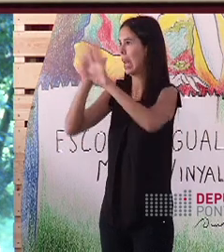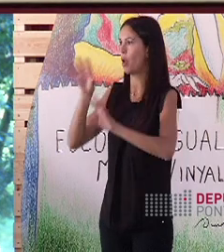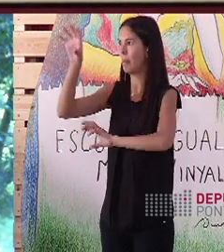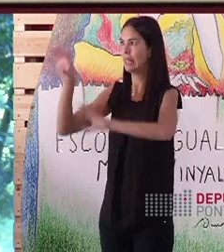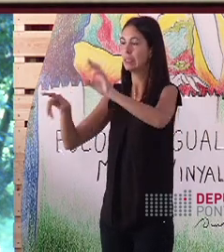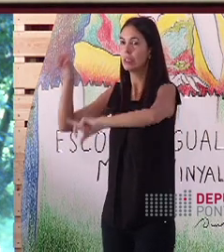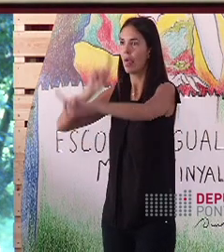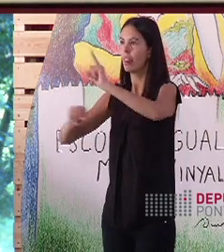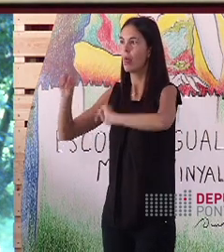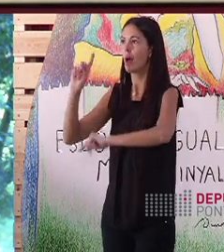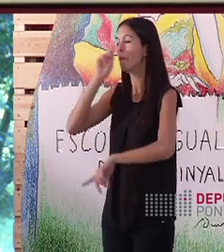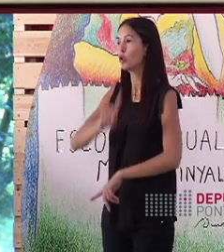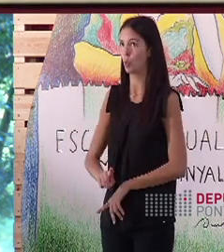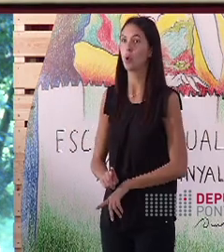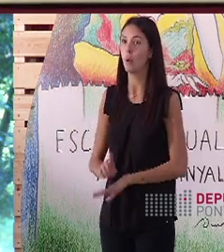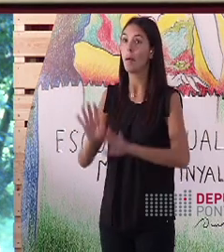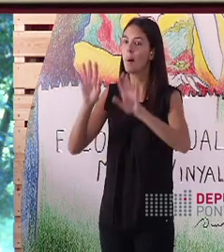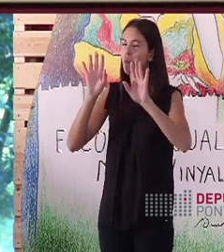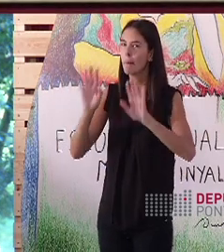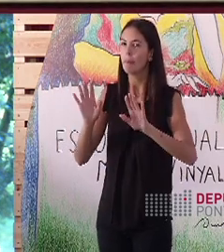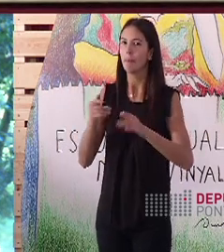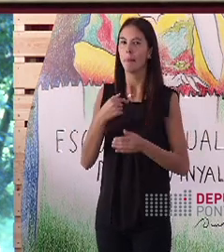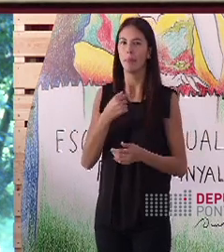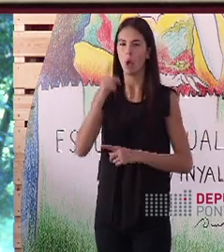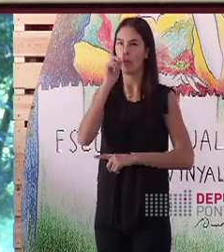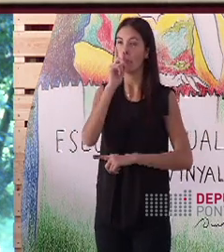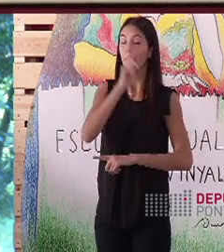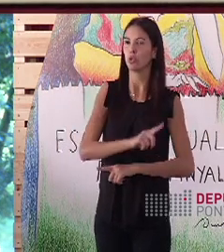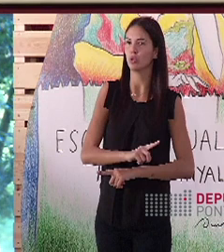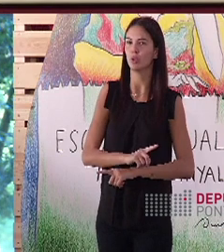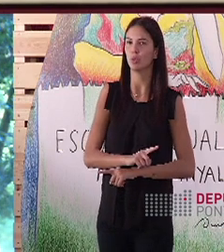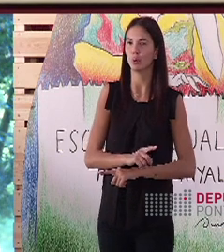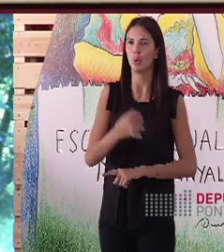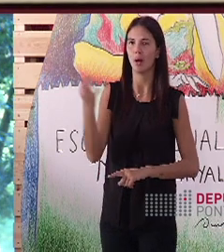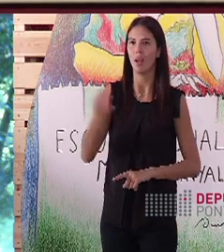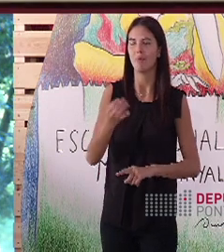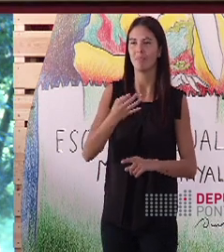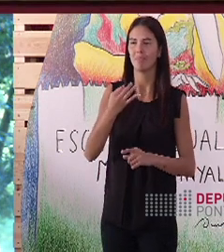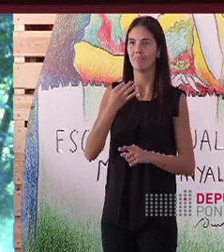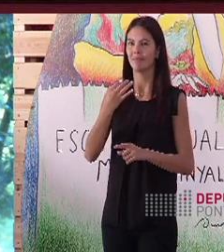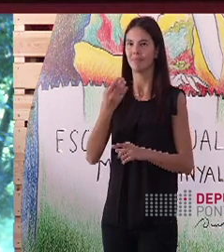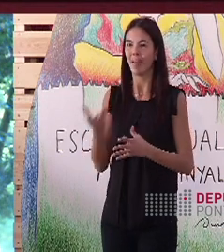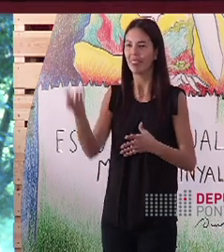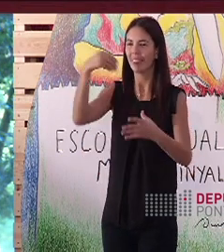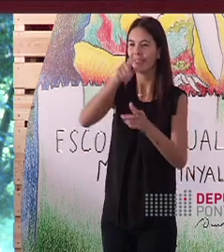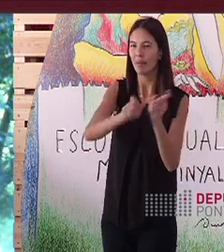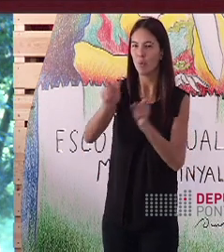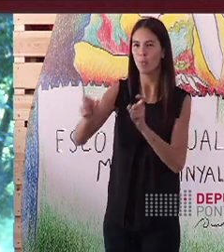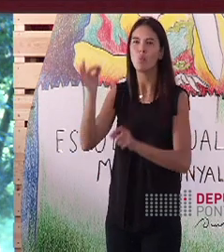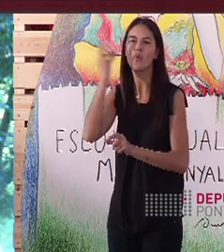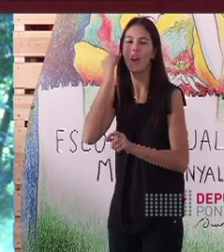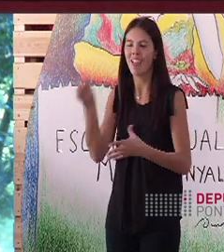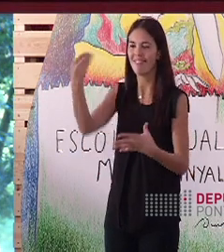esta elección. Pero más allá de eso, no se puede hablar de prostitución sin hablar de las mujeres que están en prostitución.